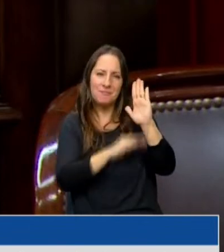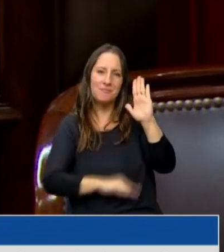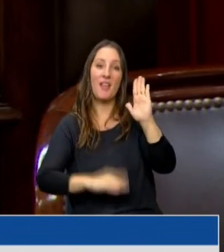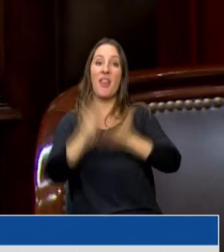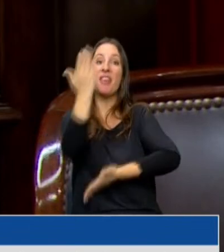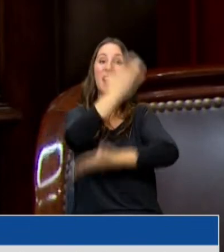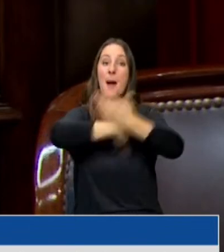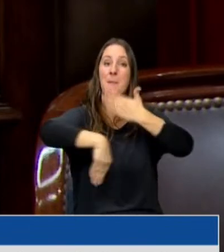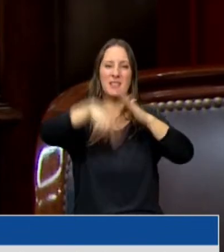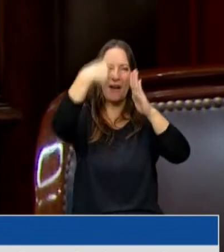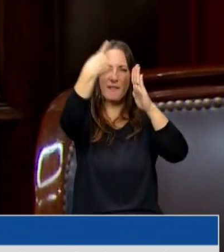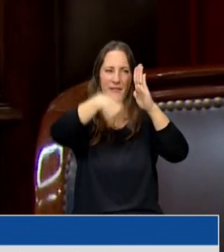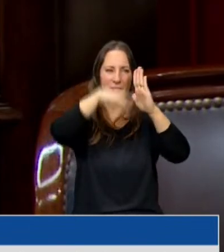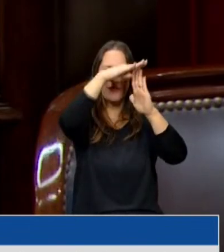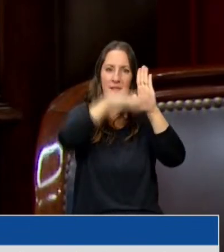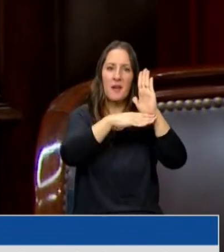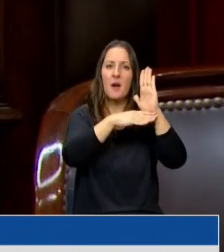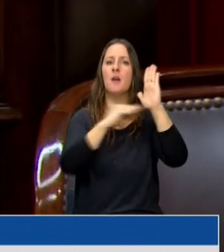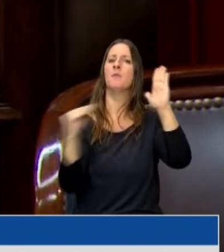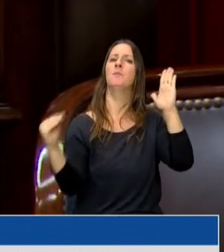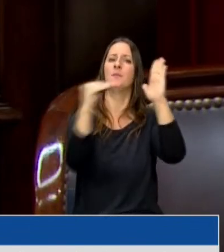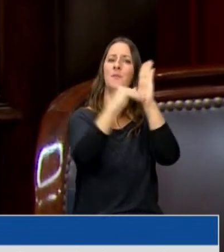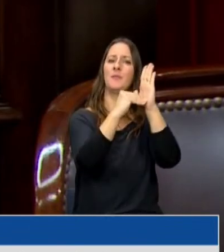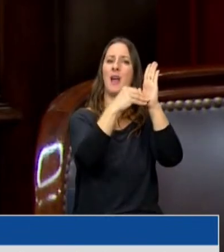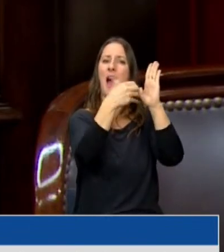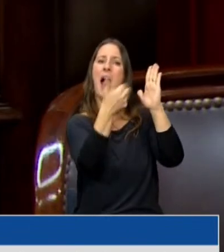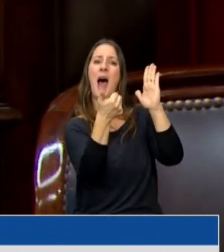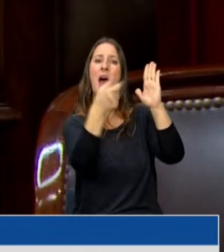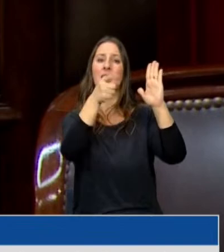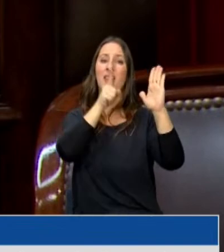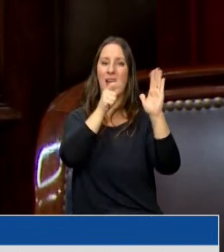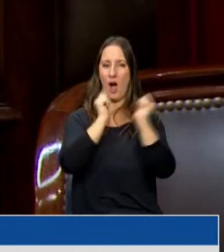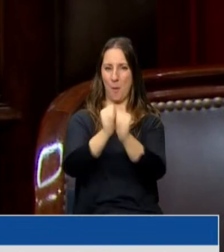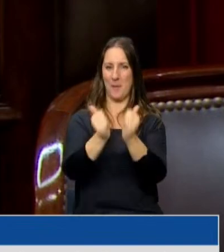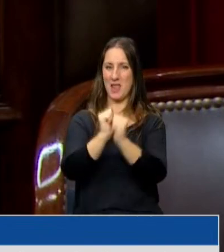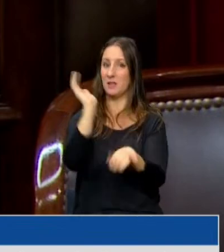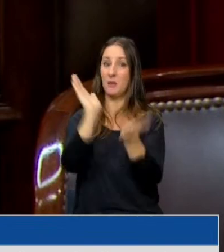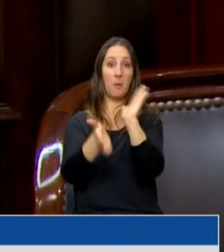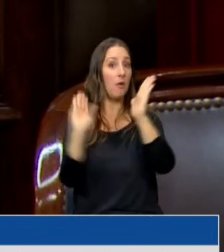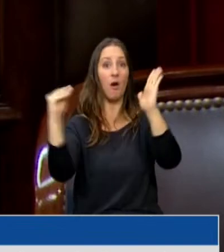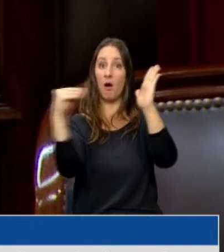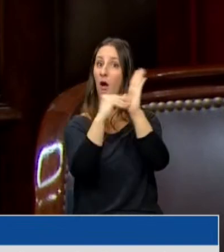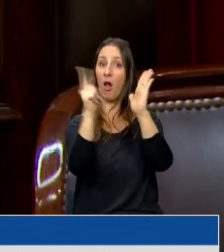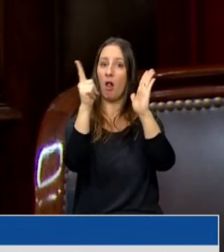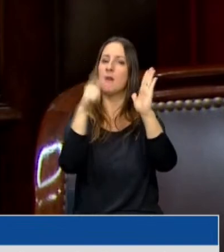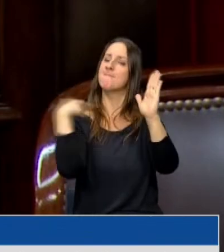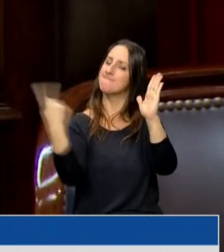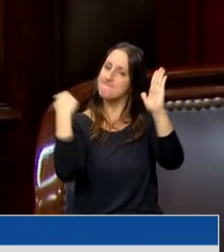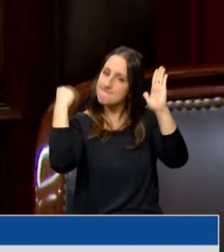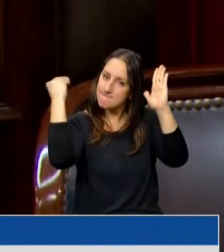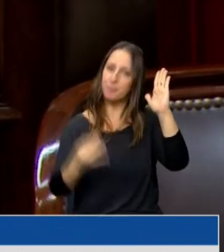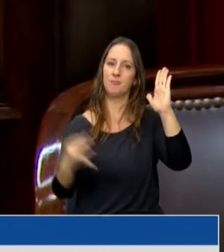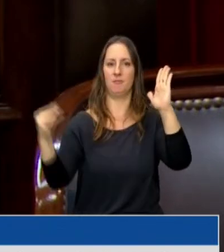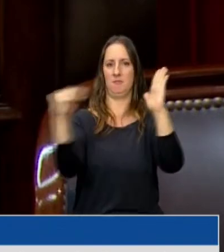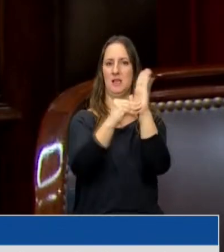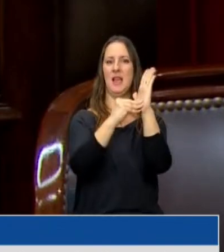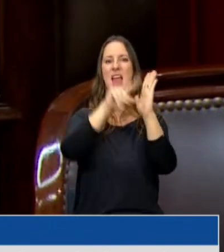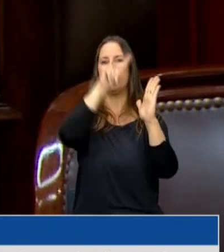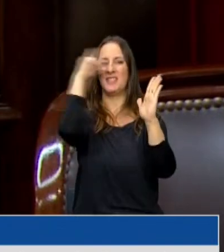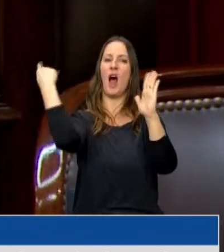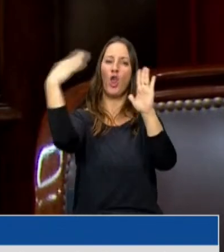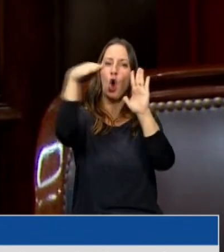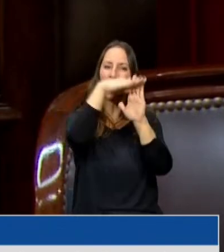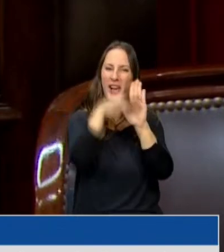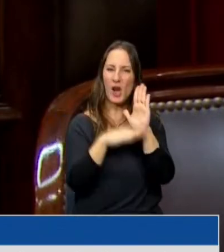de discapacidad la figura de la T. Entonces se plantea incorporarla para que sea regulado por el Estado y nos parece que